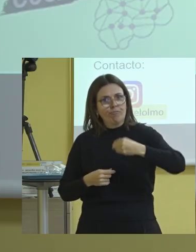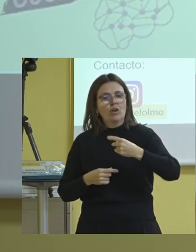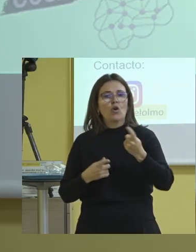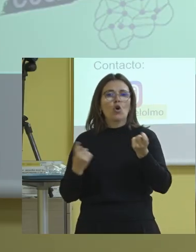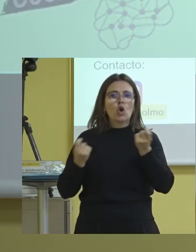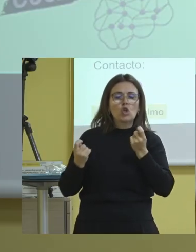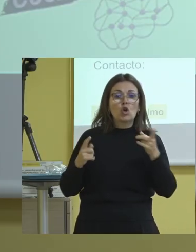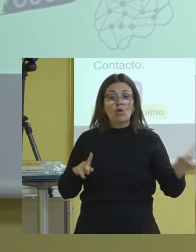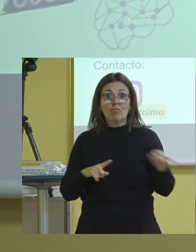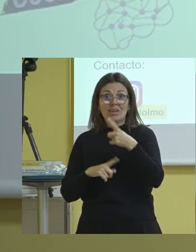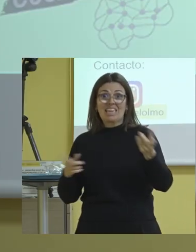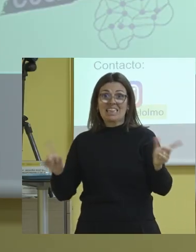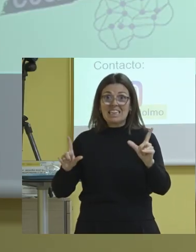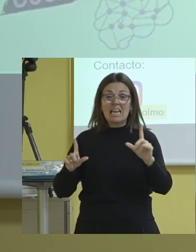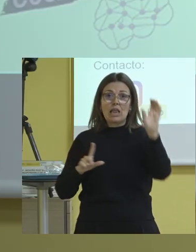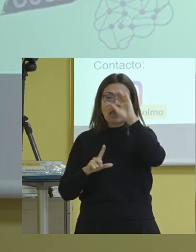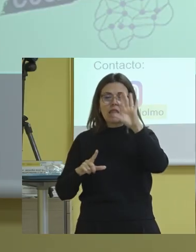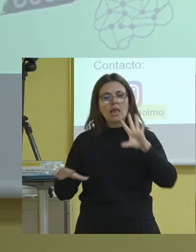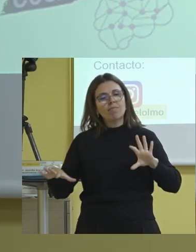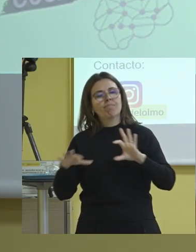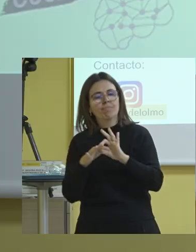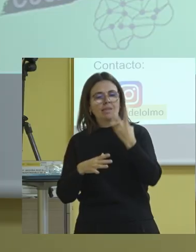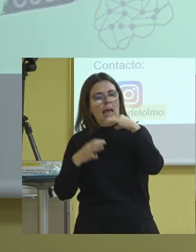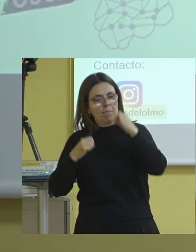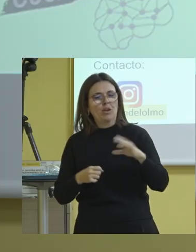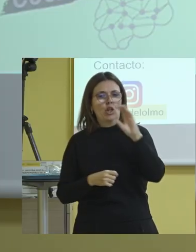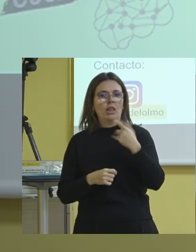quien habla de ciencia en televisión sepa de ciencia, sí, un detalle, la verdad.